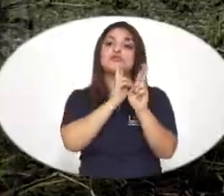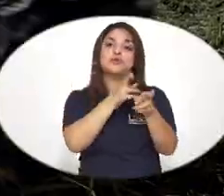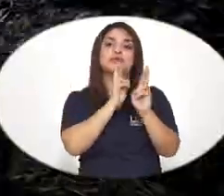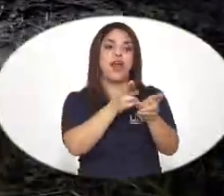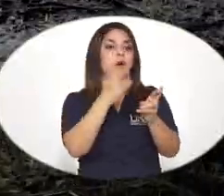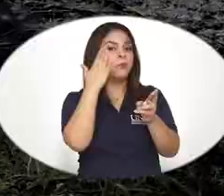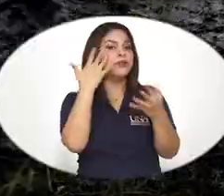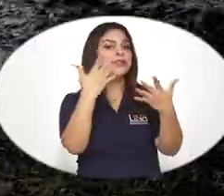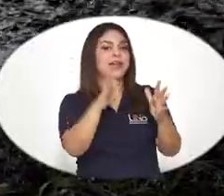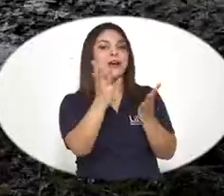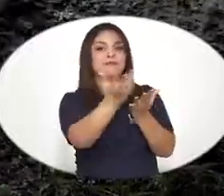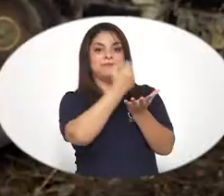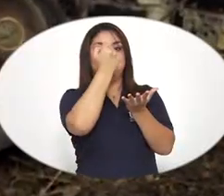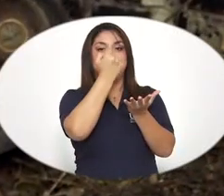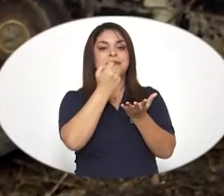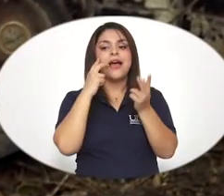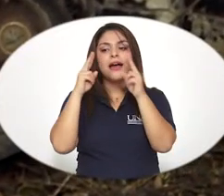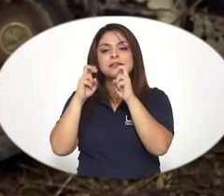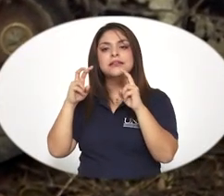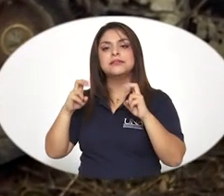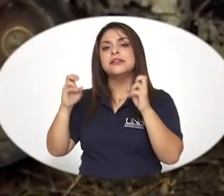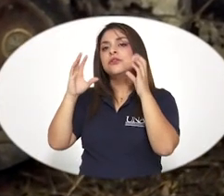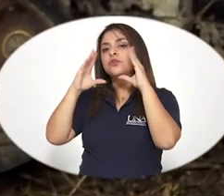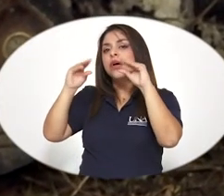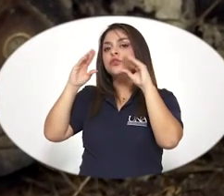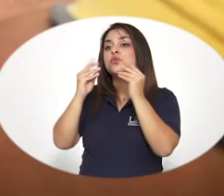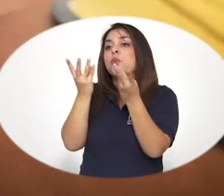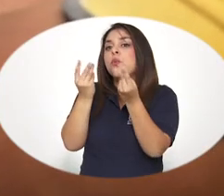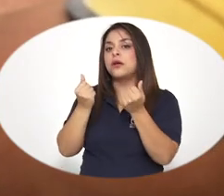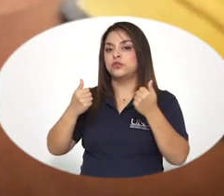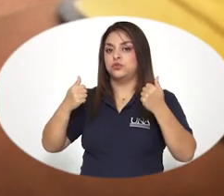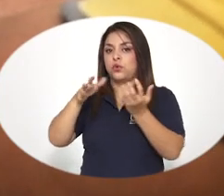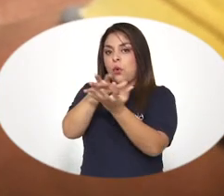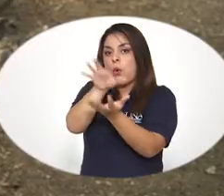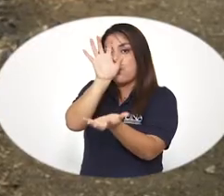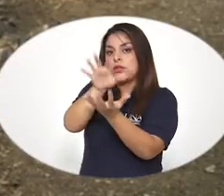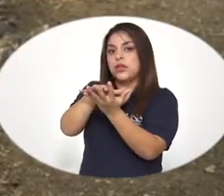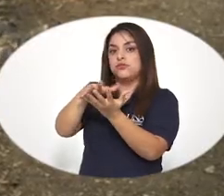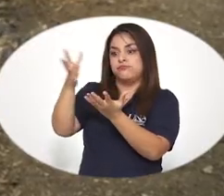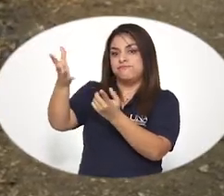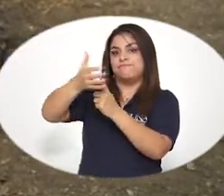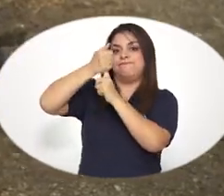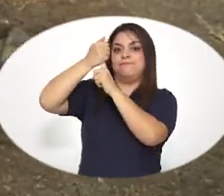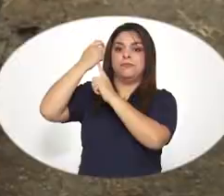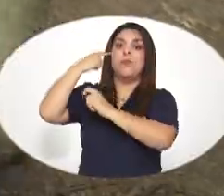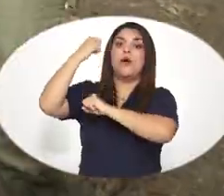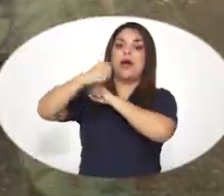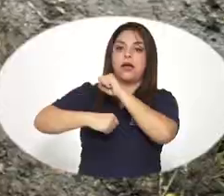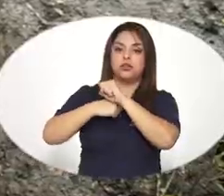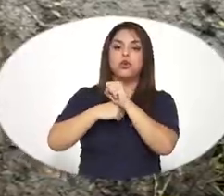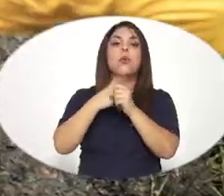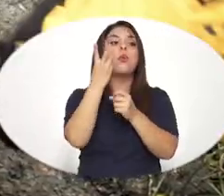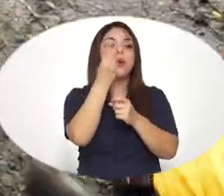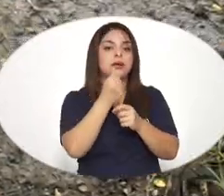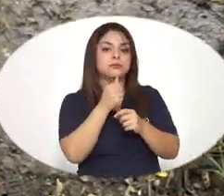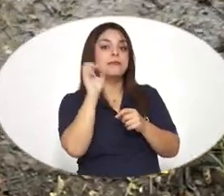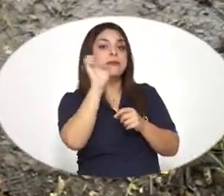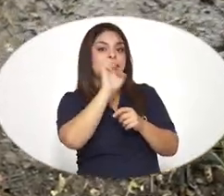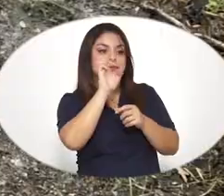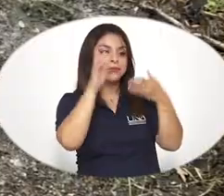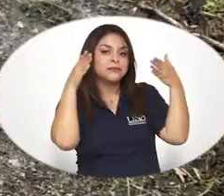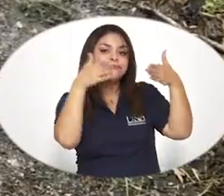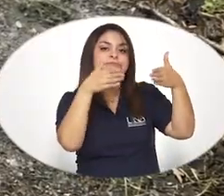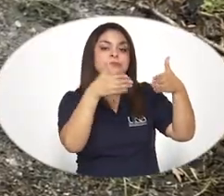ver con los resultados que hemos obtenido, analizar los datos de cuántos son los cocodrilos rescatados al año, cuántas emergencias están